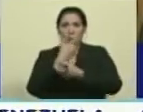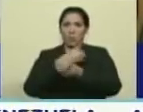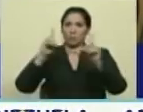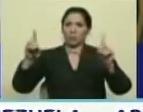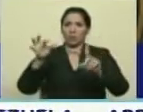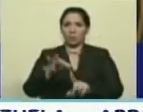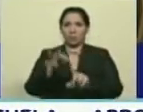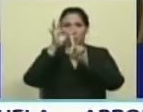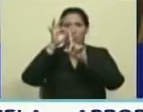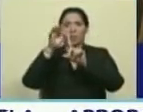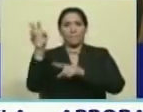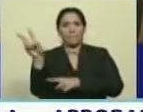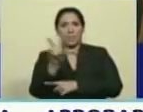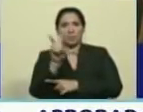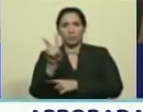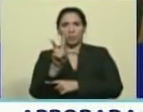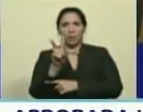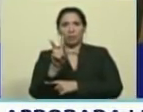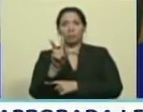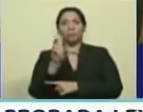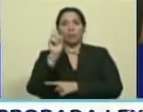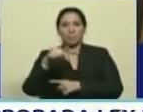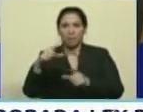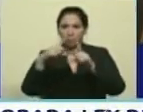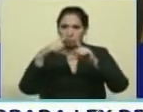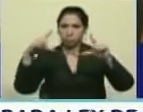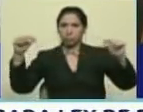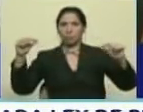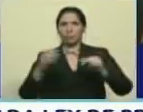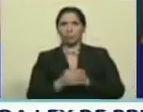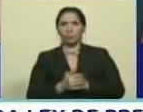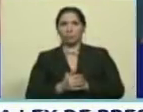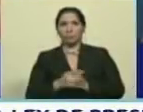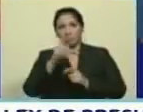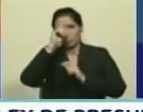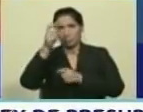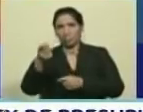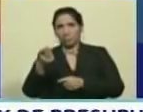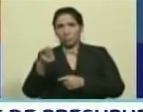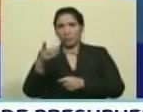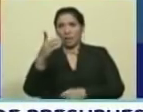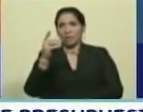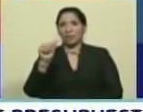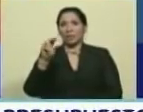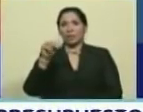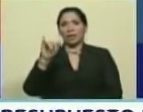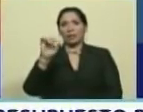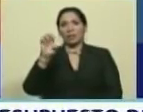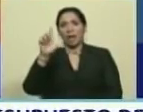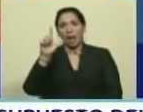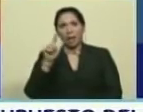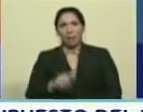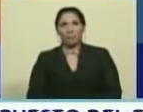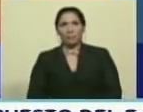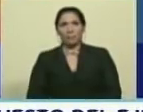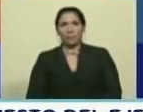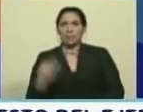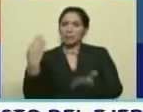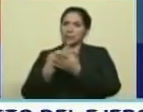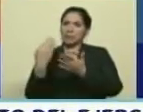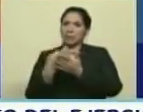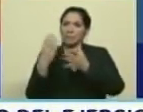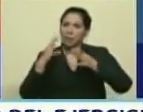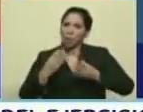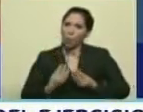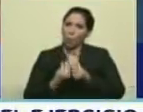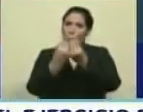elegido de Venezuela y con la Nicaragua sandinista que dirige el comandante Daniel Ortega Saavedra. Siempre estaremos junto a Venezuela y